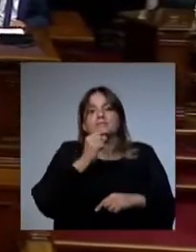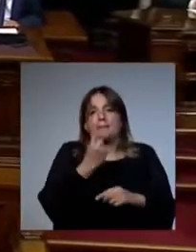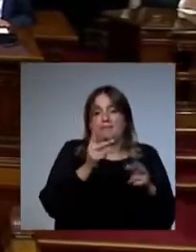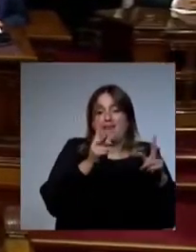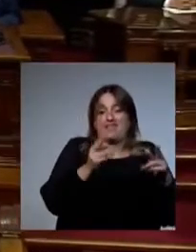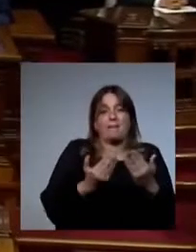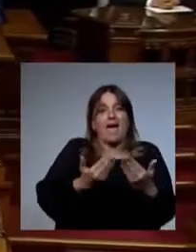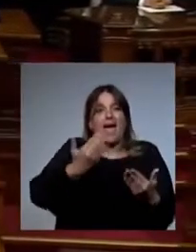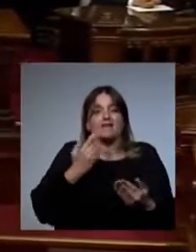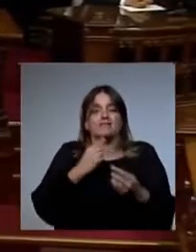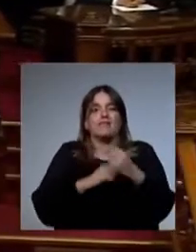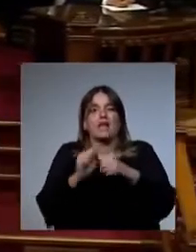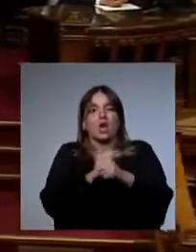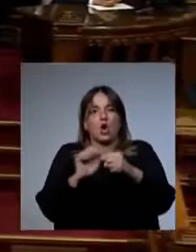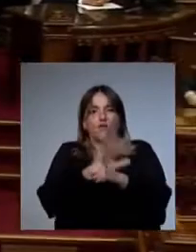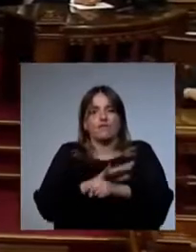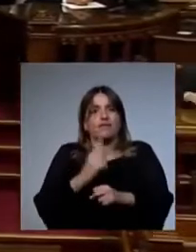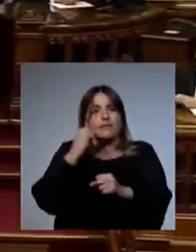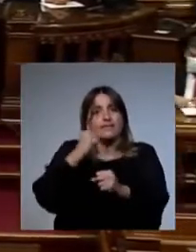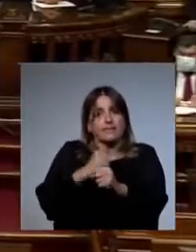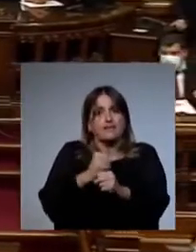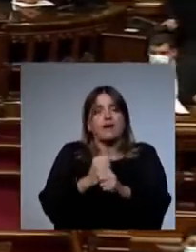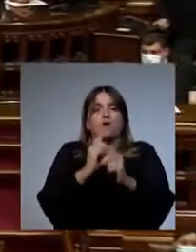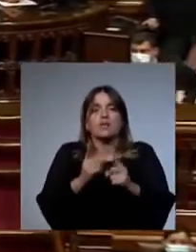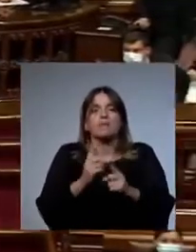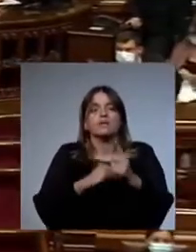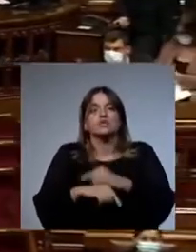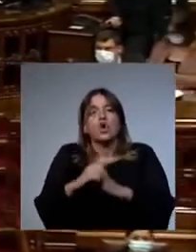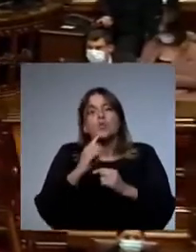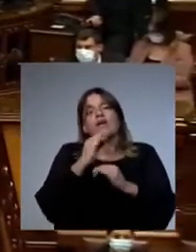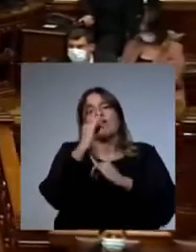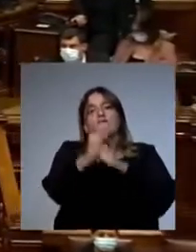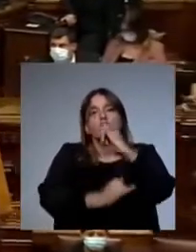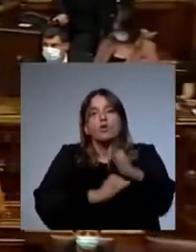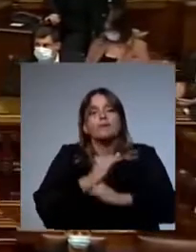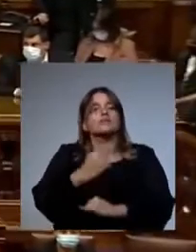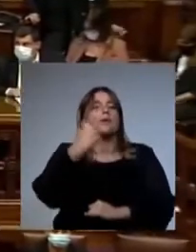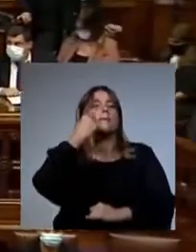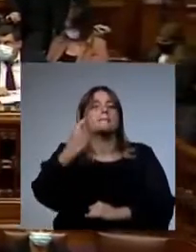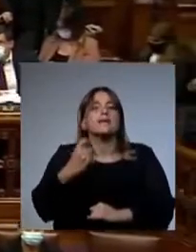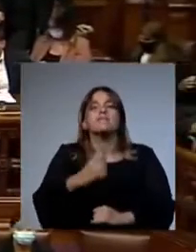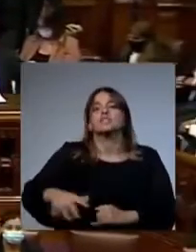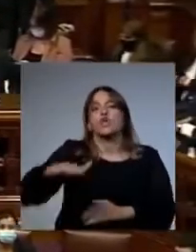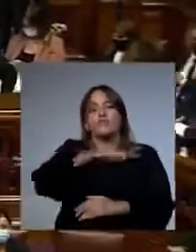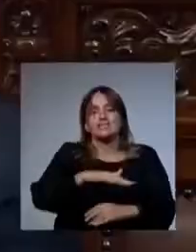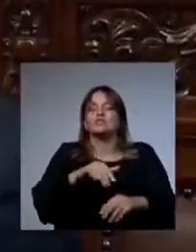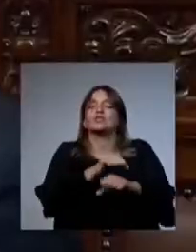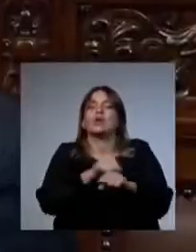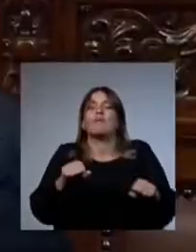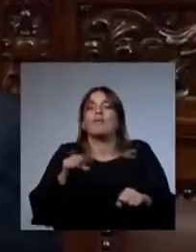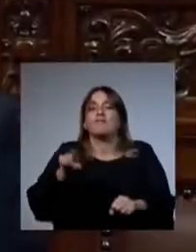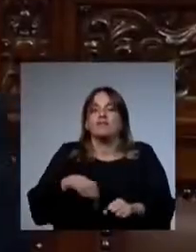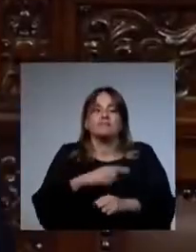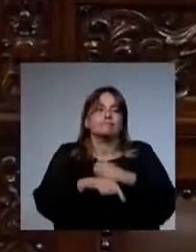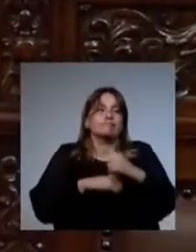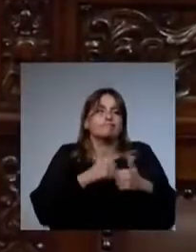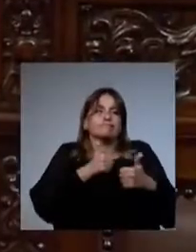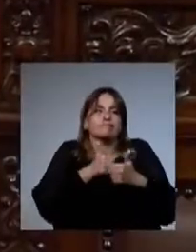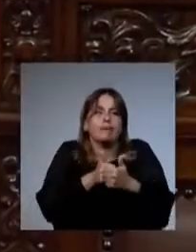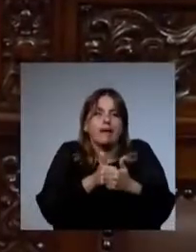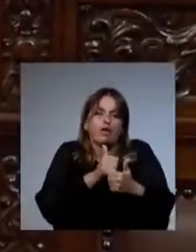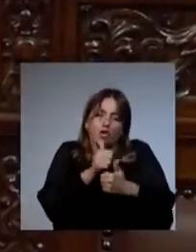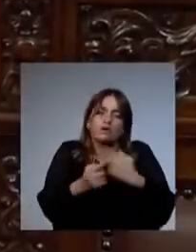de la pandemia la labor en la información y prevención de situaciones que dificultaran el distanciamiento físico.